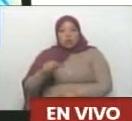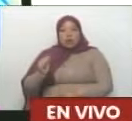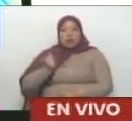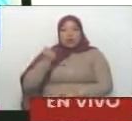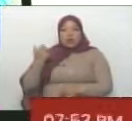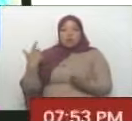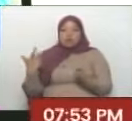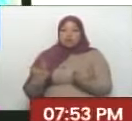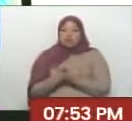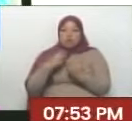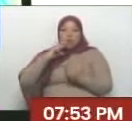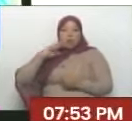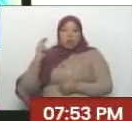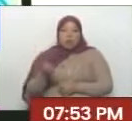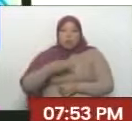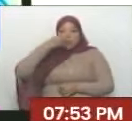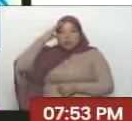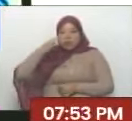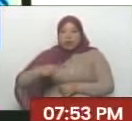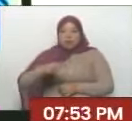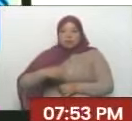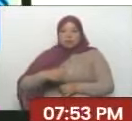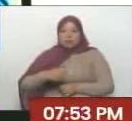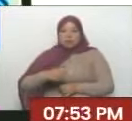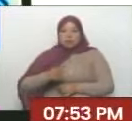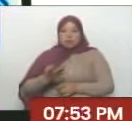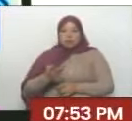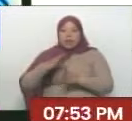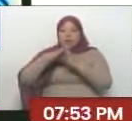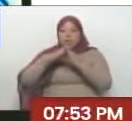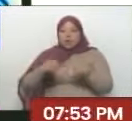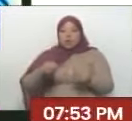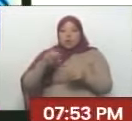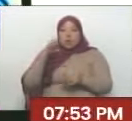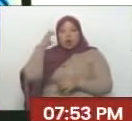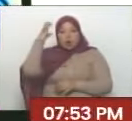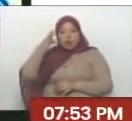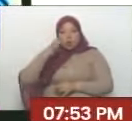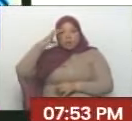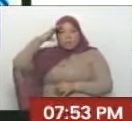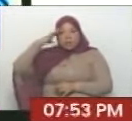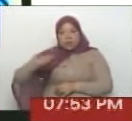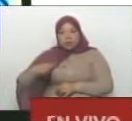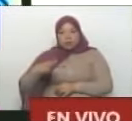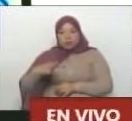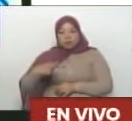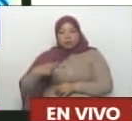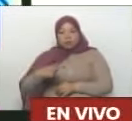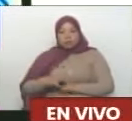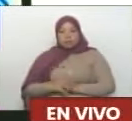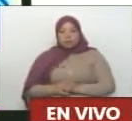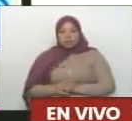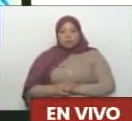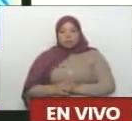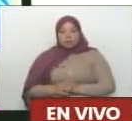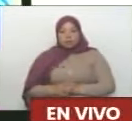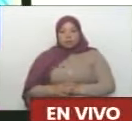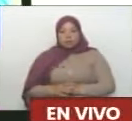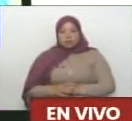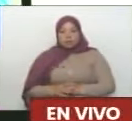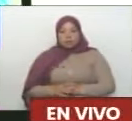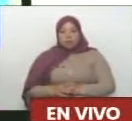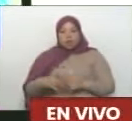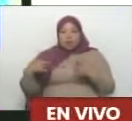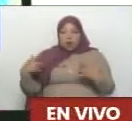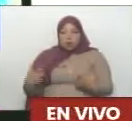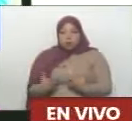la guerra en el campo militar, está derrotando a todo Occidente en el campo militar. Y